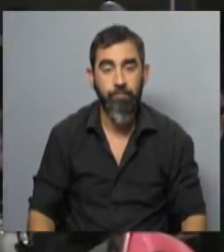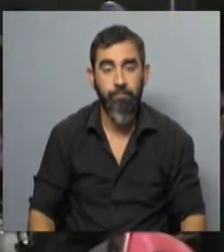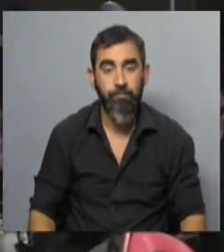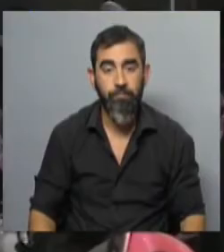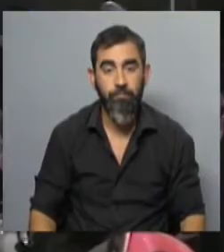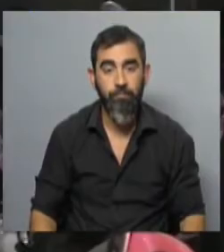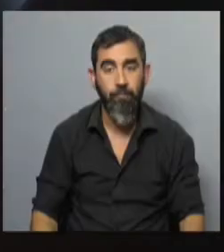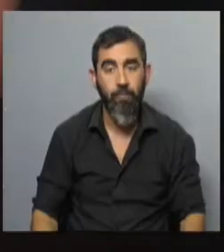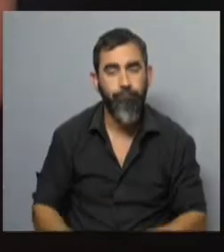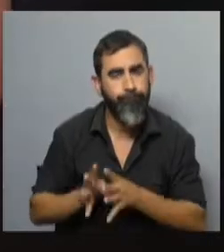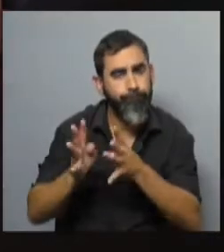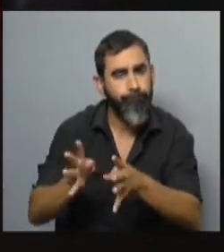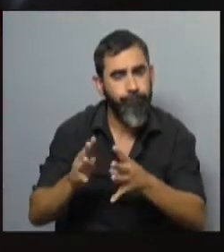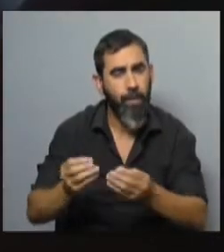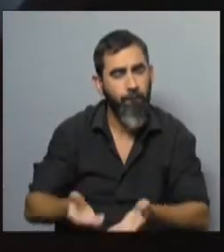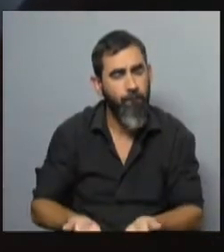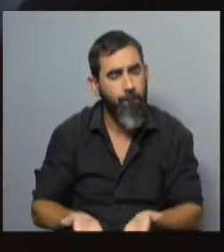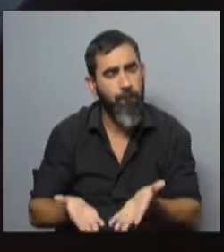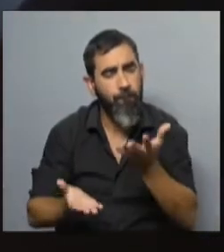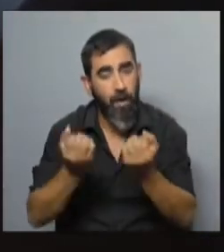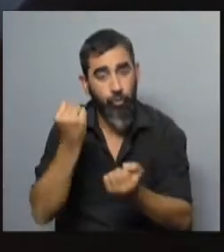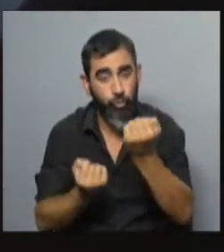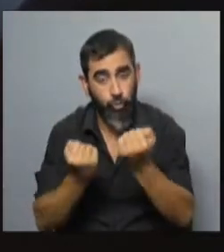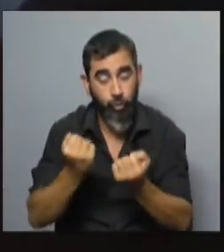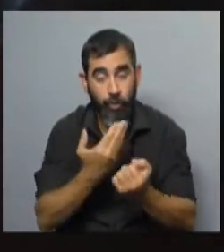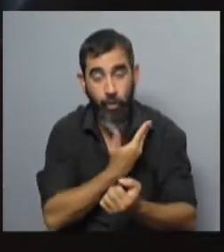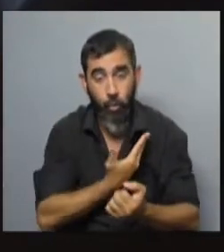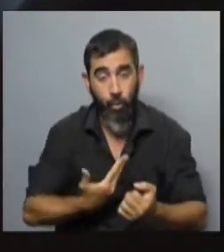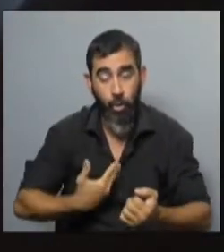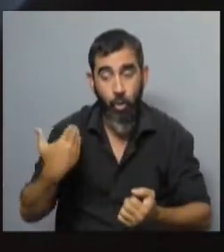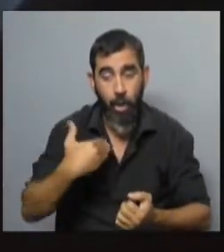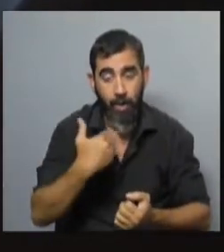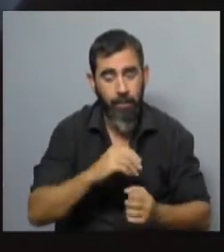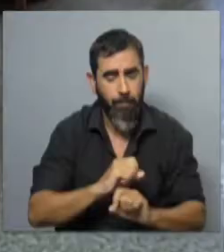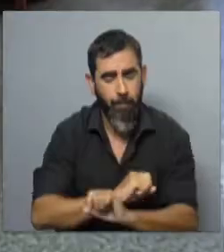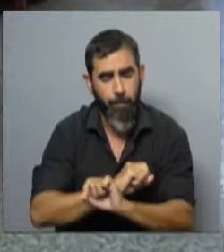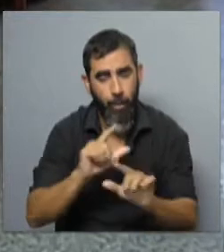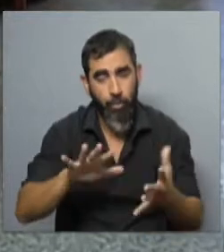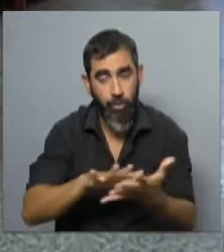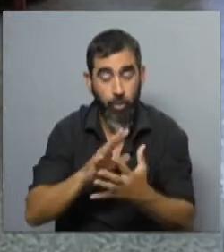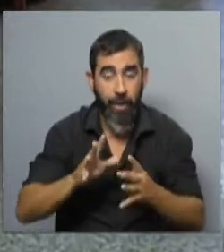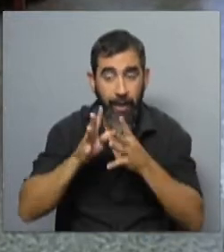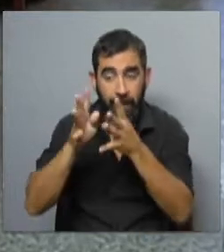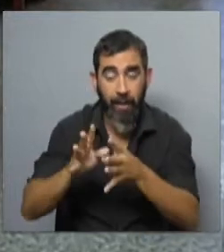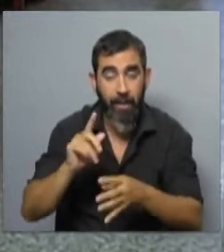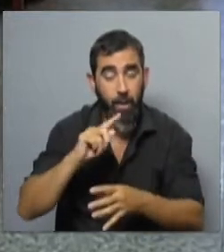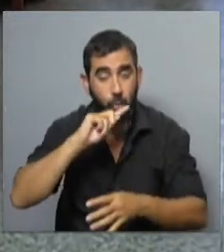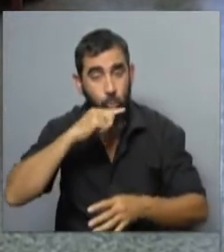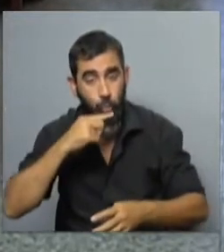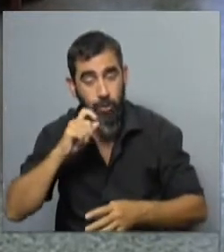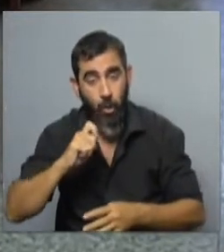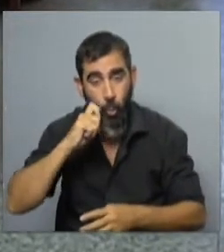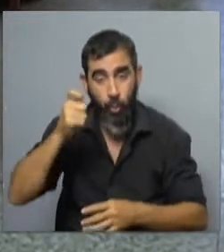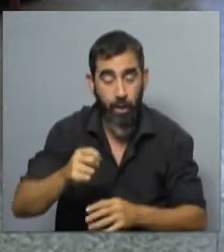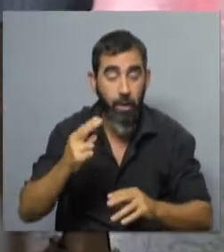En medio de una batalla contra la inflación que busca dar el gobierno argentino en un escenario agravado por la guerra entre Rusia y Ucrania y su impacto en los